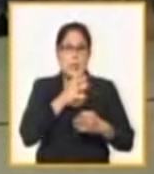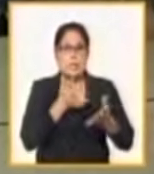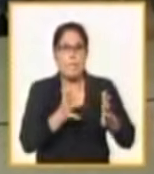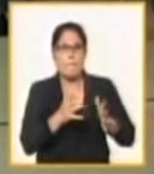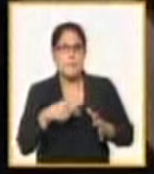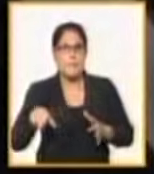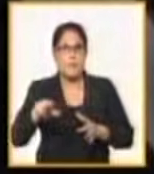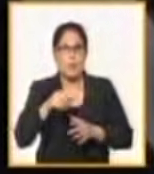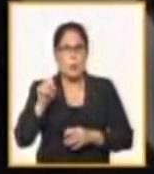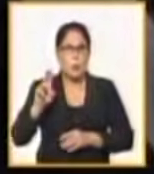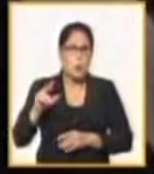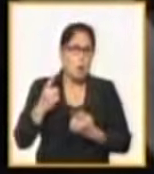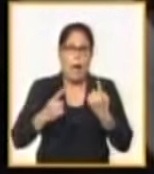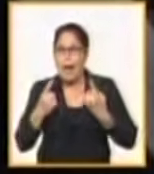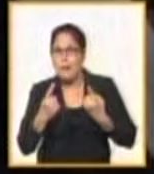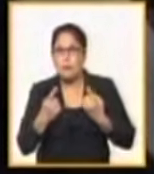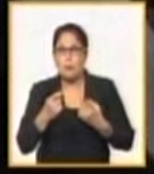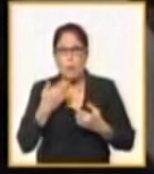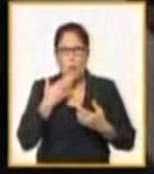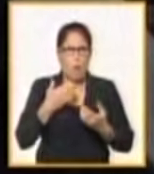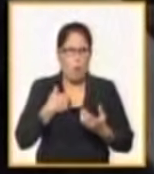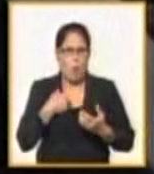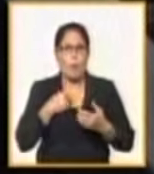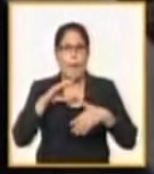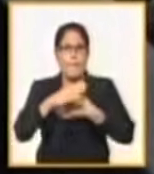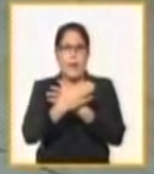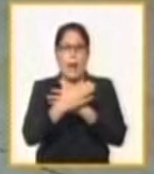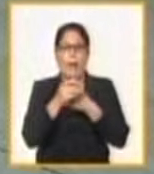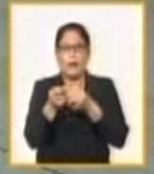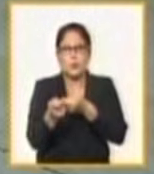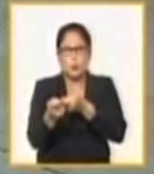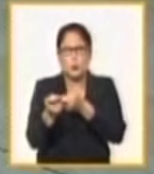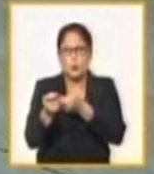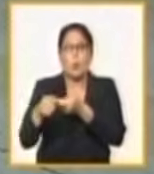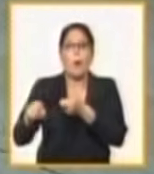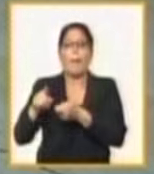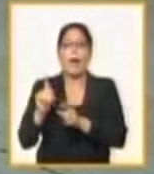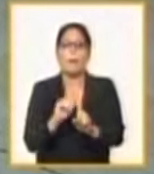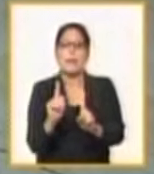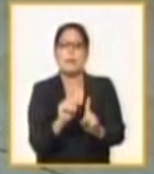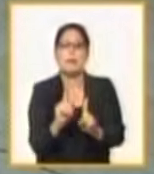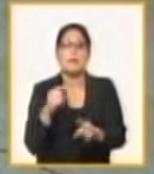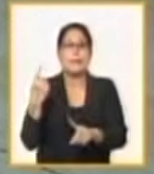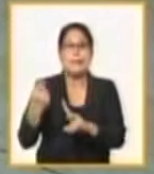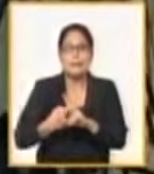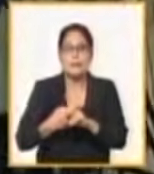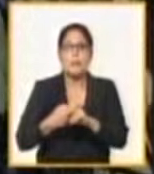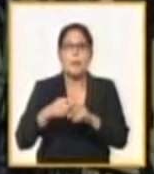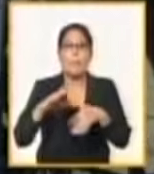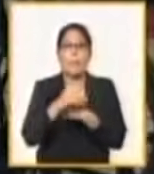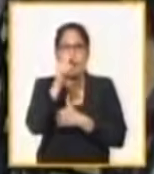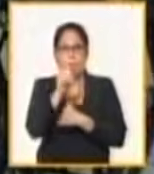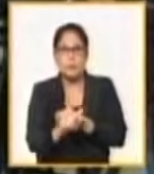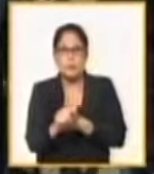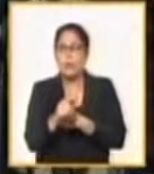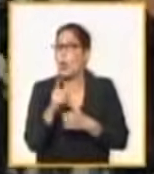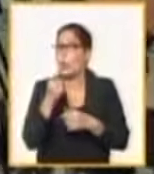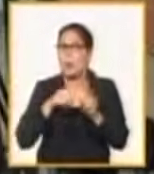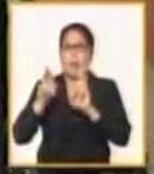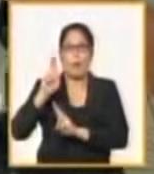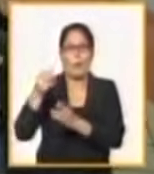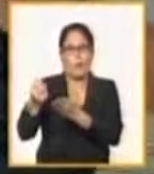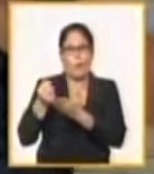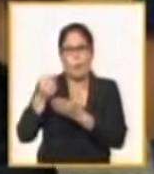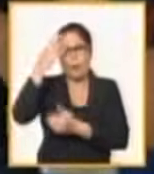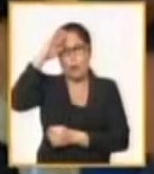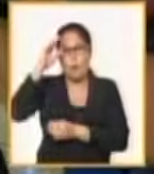de las Naciones Unidas, empleando sus embajadas en todo el mundo para perseguir y amenazar a diplomáticos, organizaciones, compañías y